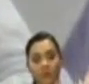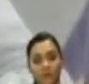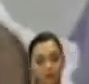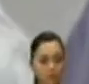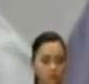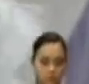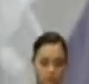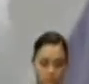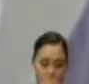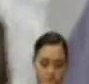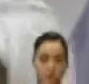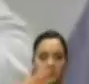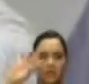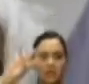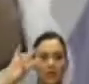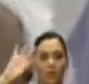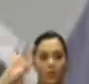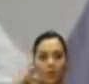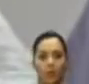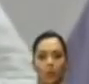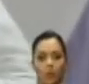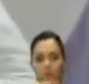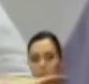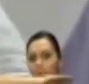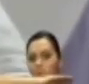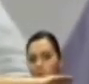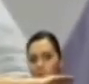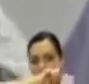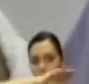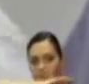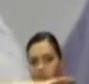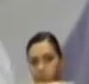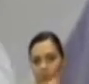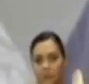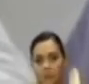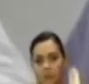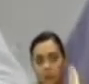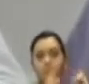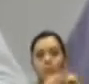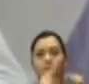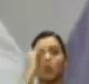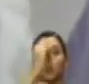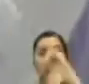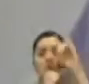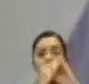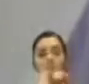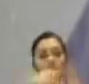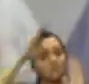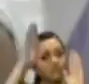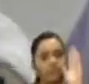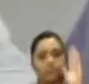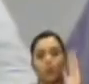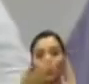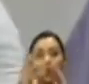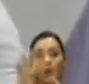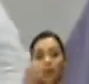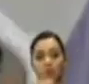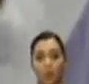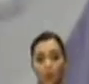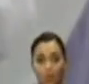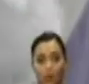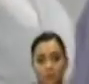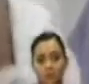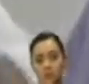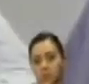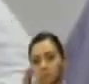barril del petróleo. En función de eso son las transferencias, los casi 300 millones para Guayaquil. Cayó a $40. Deberían ser 150 millones de transferencias a